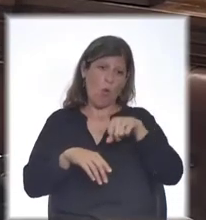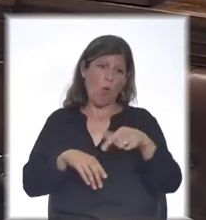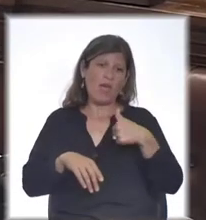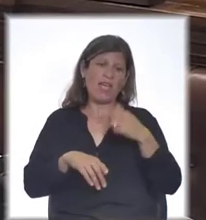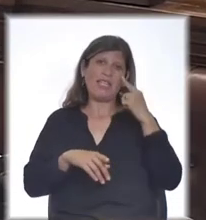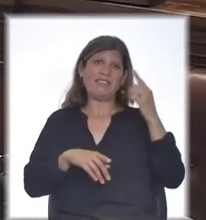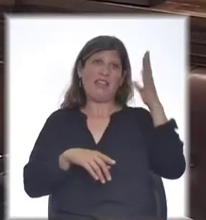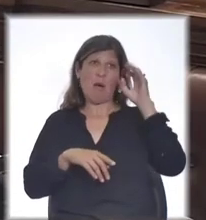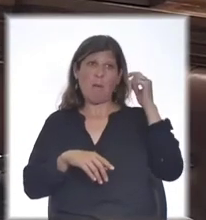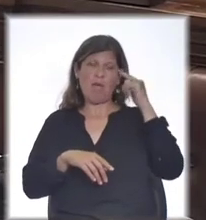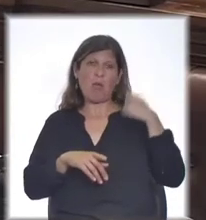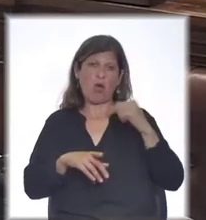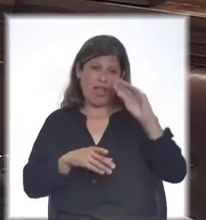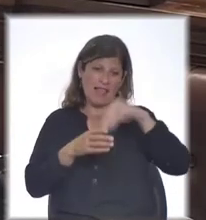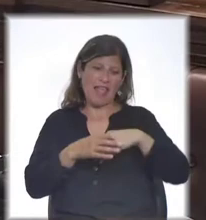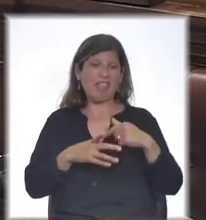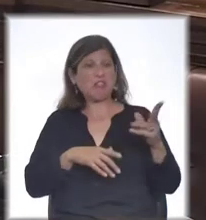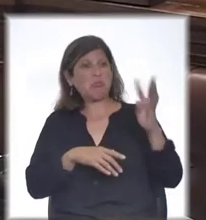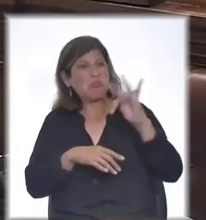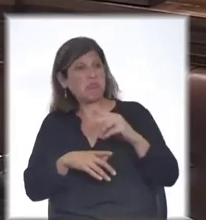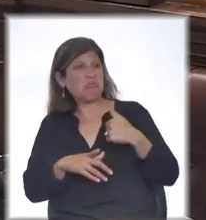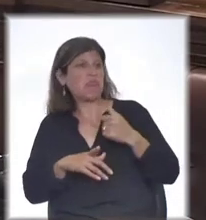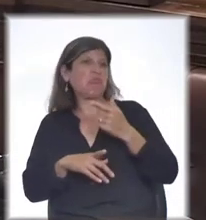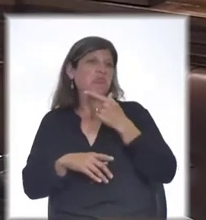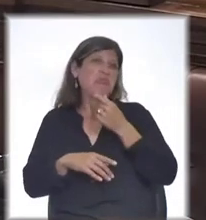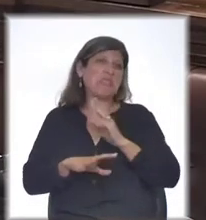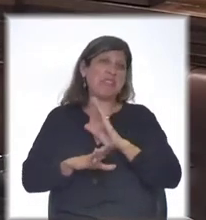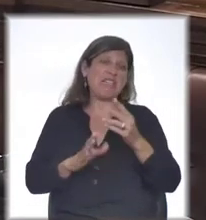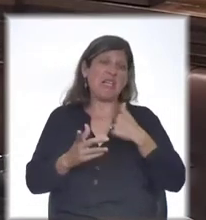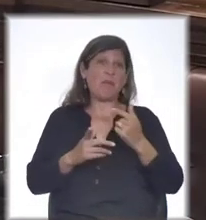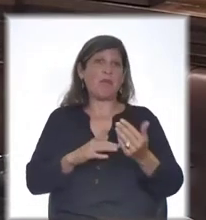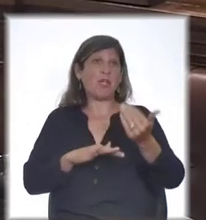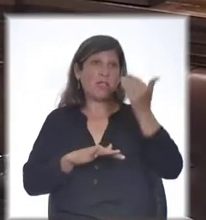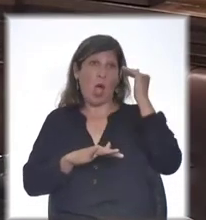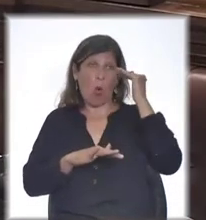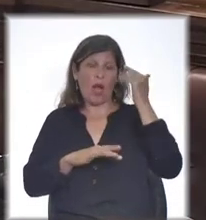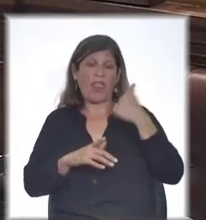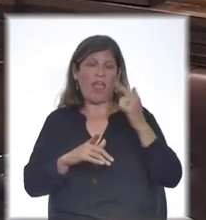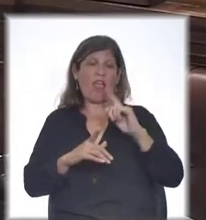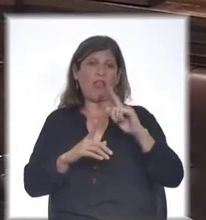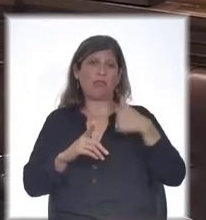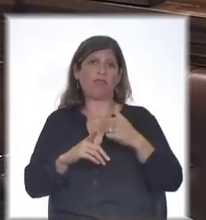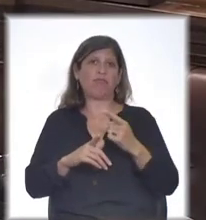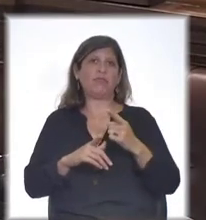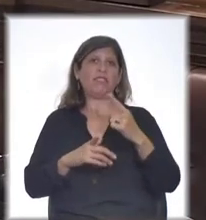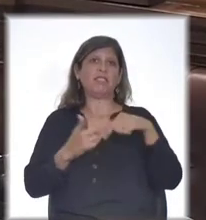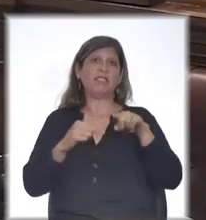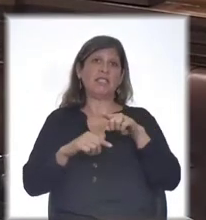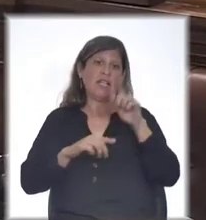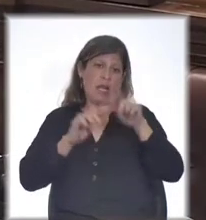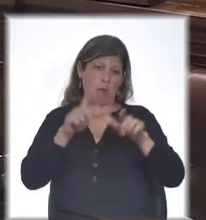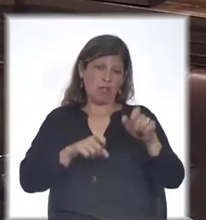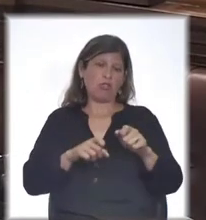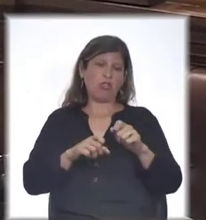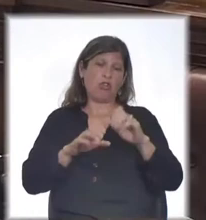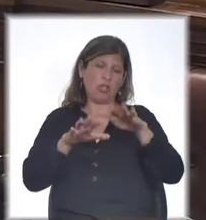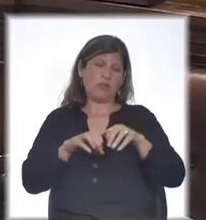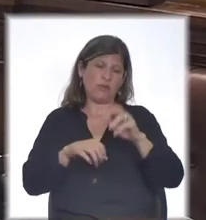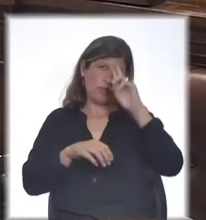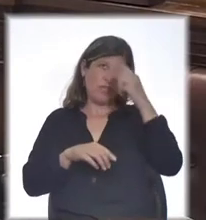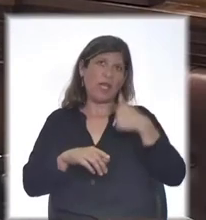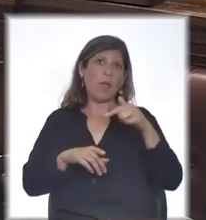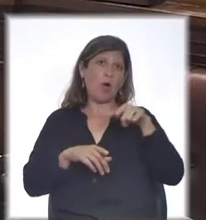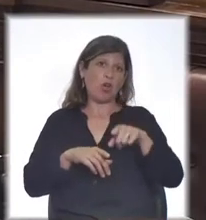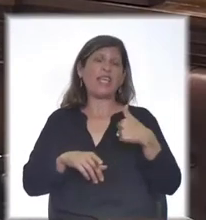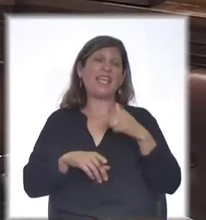hechos cotidianos y simples y que son resguardados en el disco duro de nuestro pueblo. Porque la memoria es un arma cargada de futuro